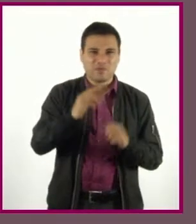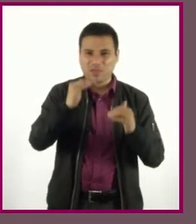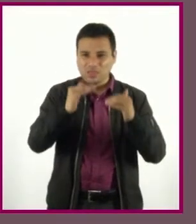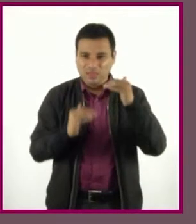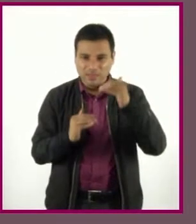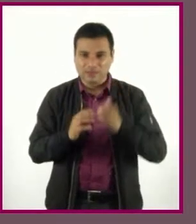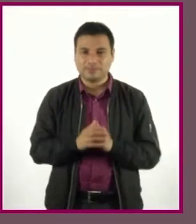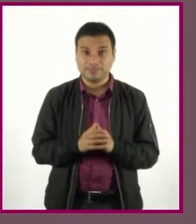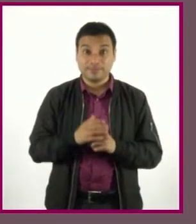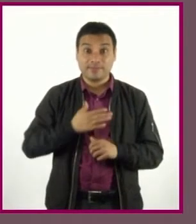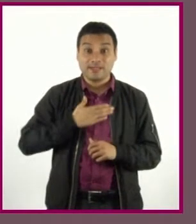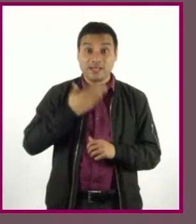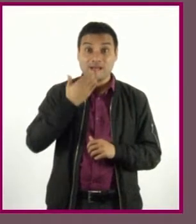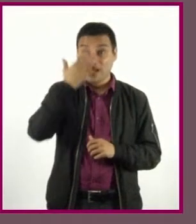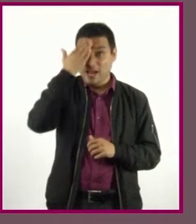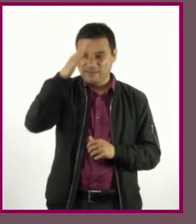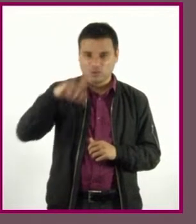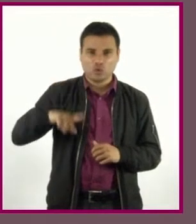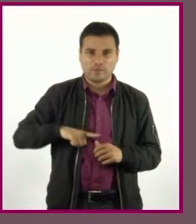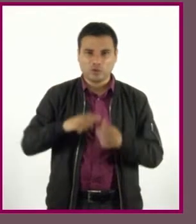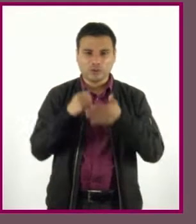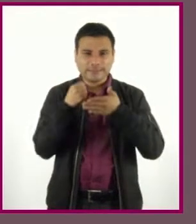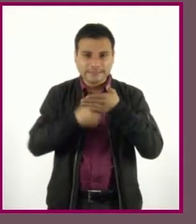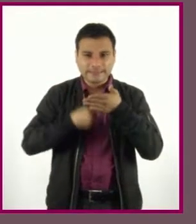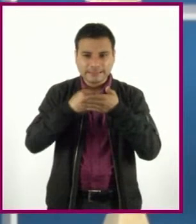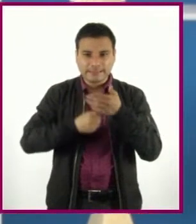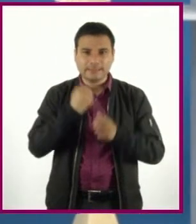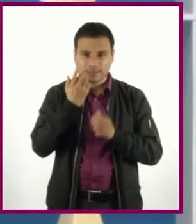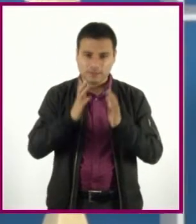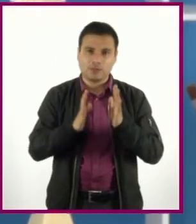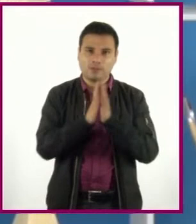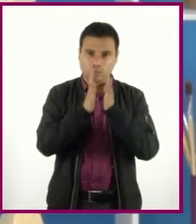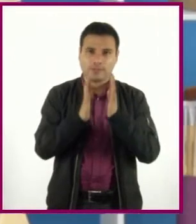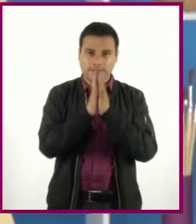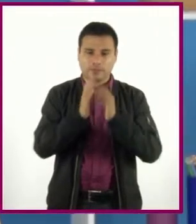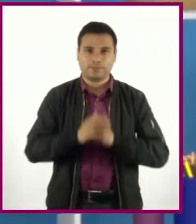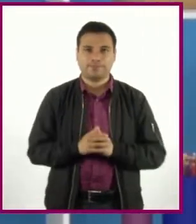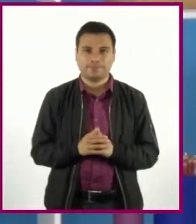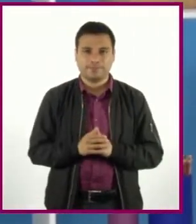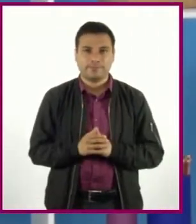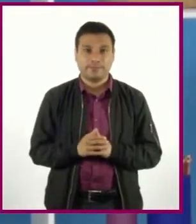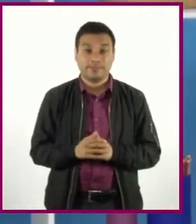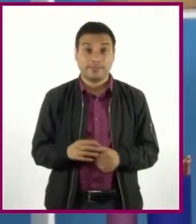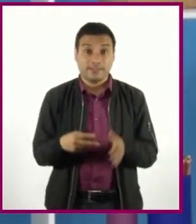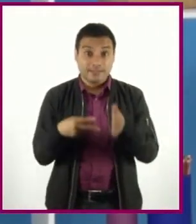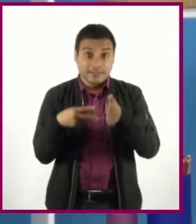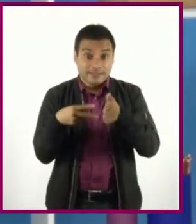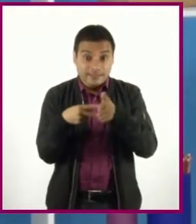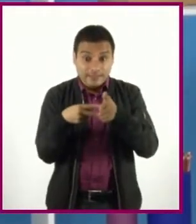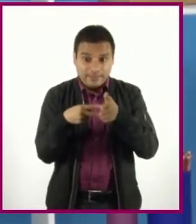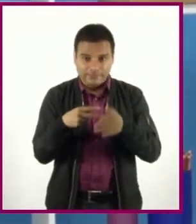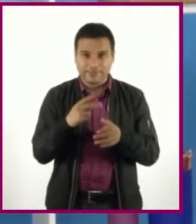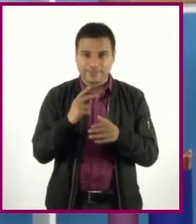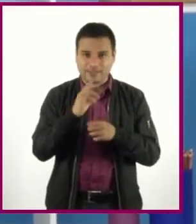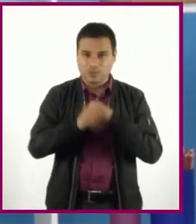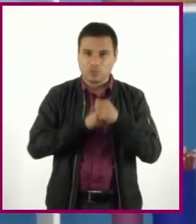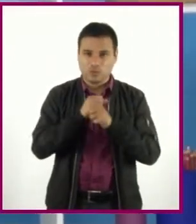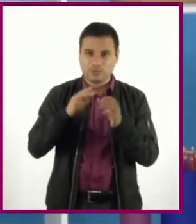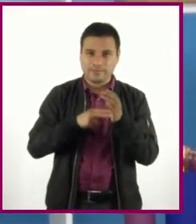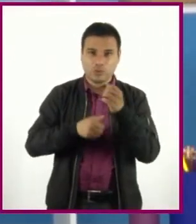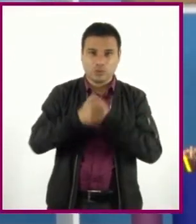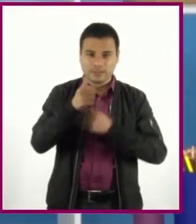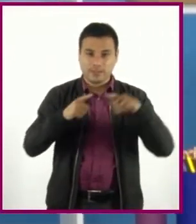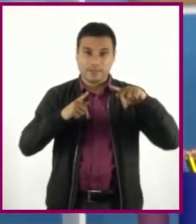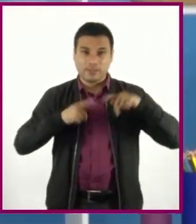sus gobiernos para establecer cambios democráticos. En el caso de Siria, el gobierno reprimió en 2011 las protestas